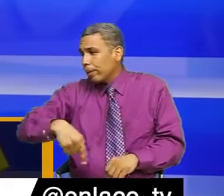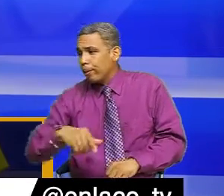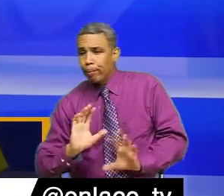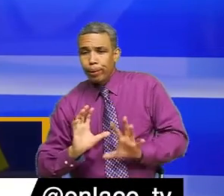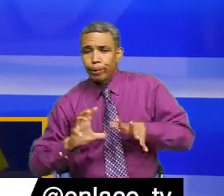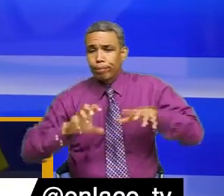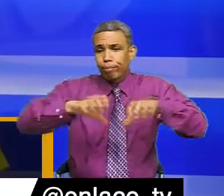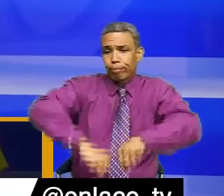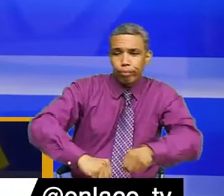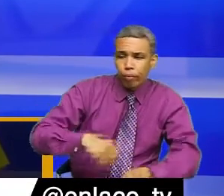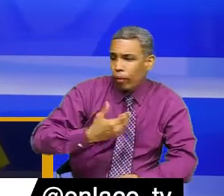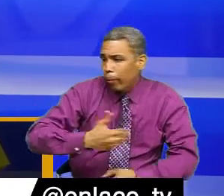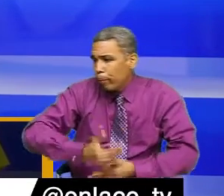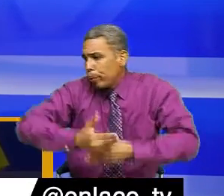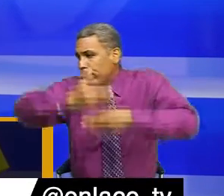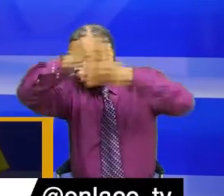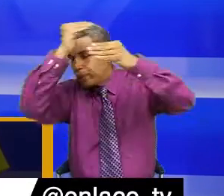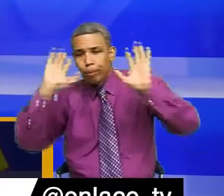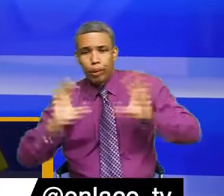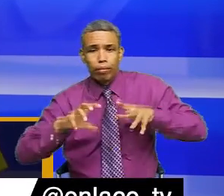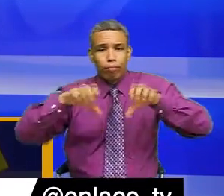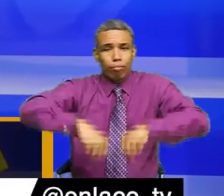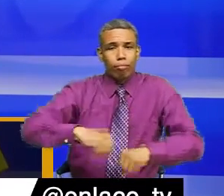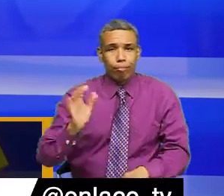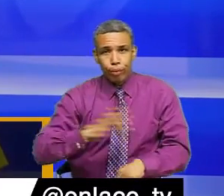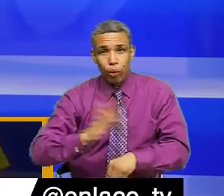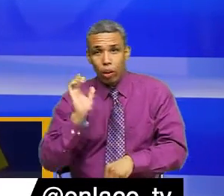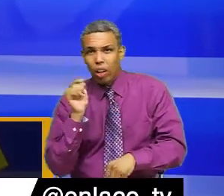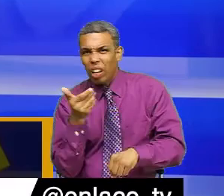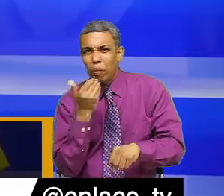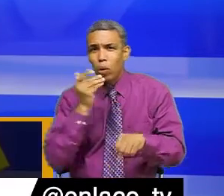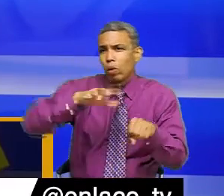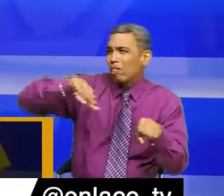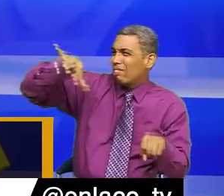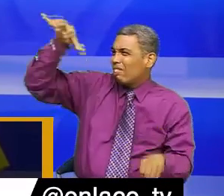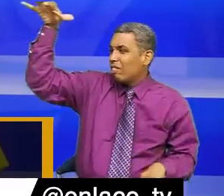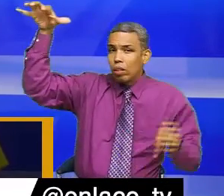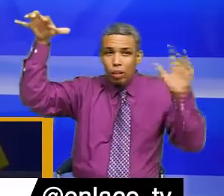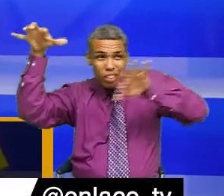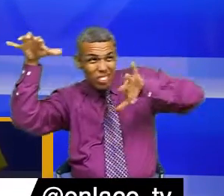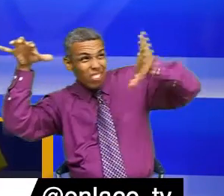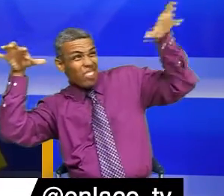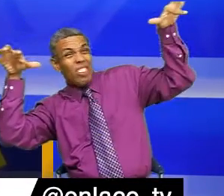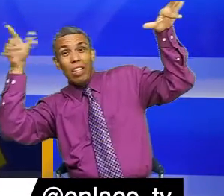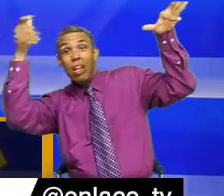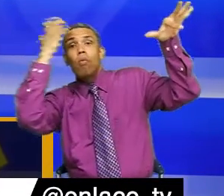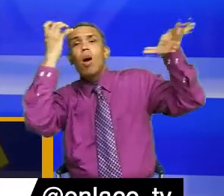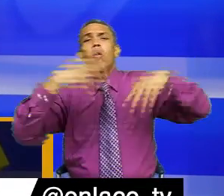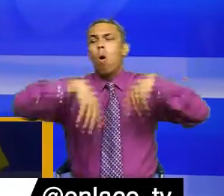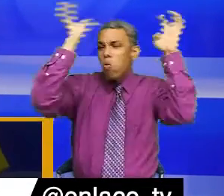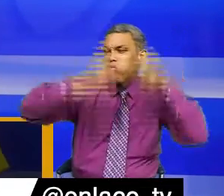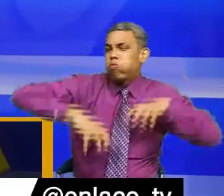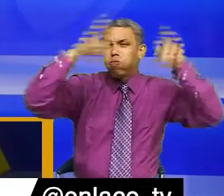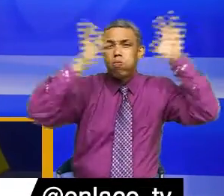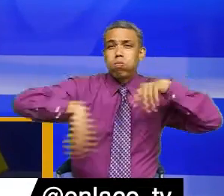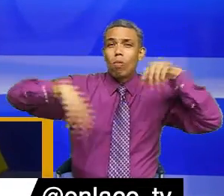y para estas personas es un llamado a que por favor tengan por favor la casa, todas las pertenencias,